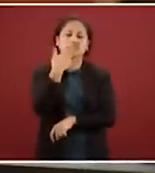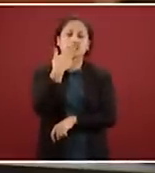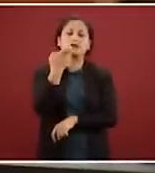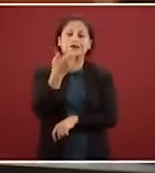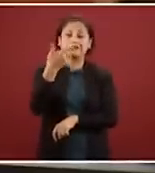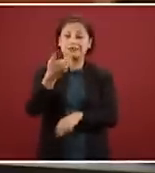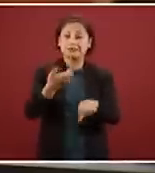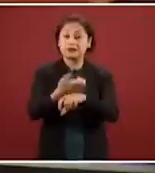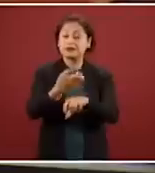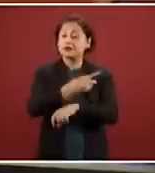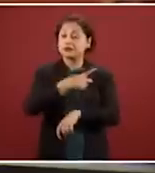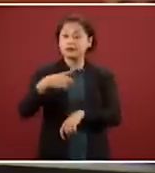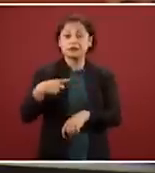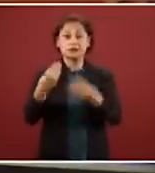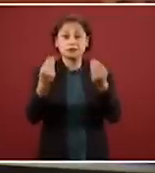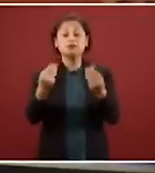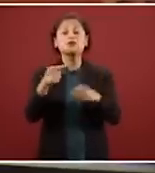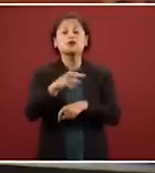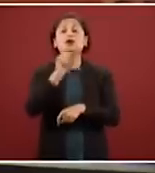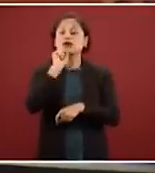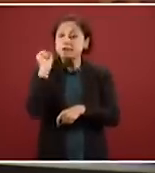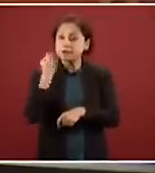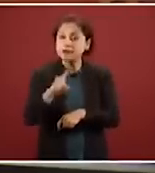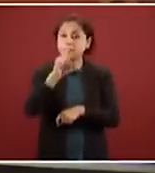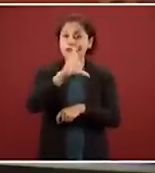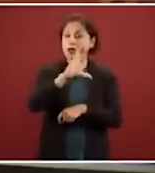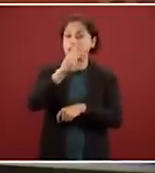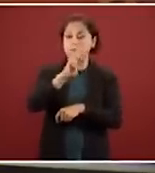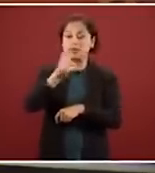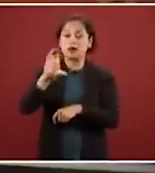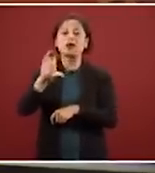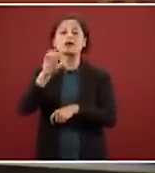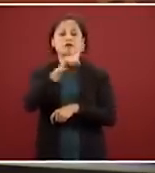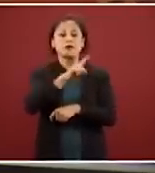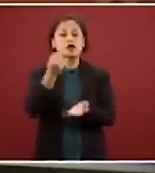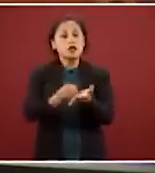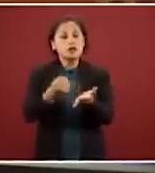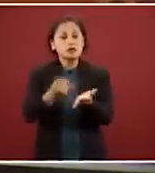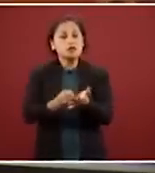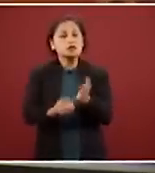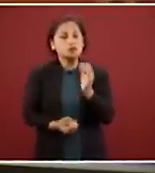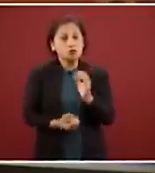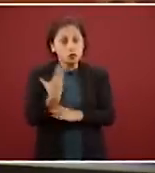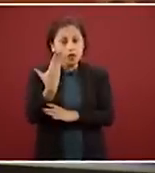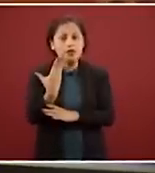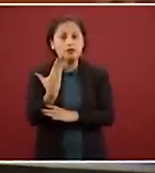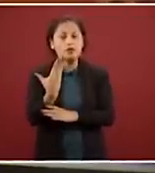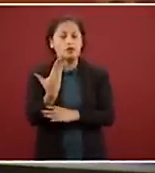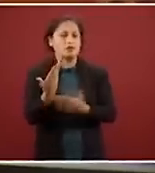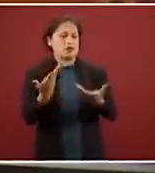pasar también en Baja California, que aprobaron nuevos impuestos. Entonces, no van con la tónica